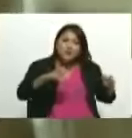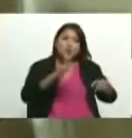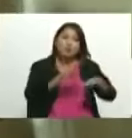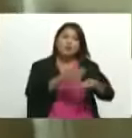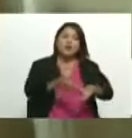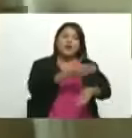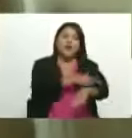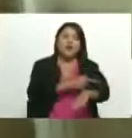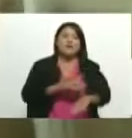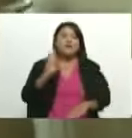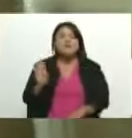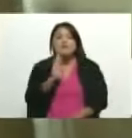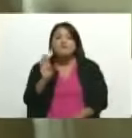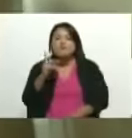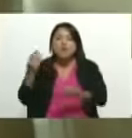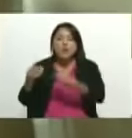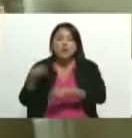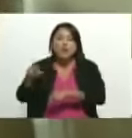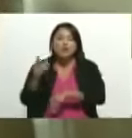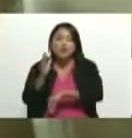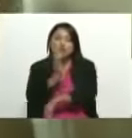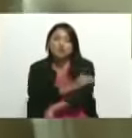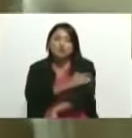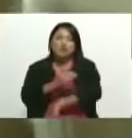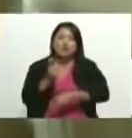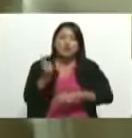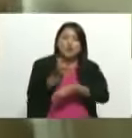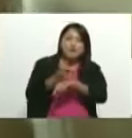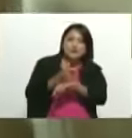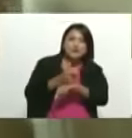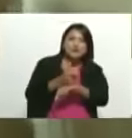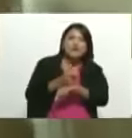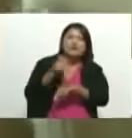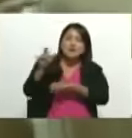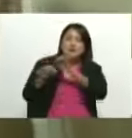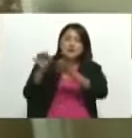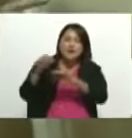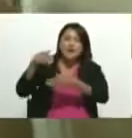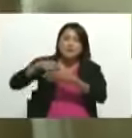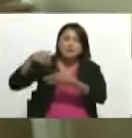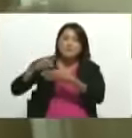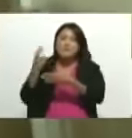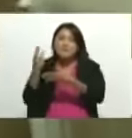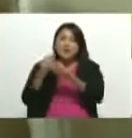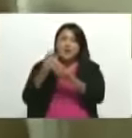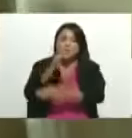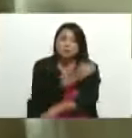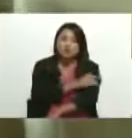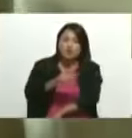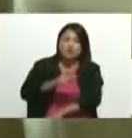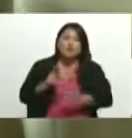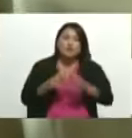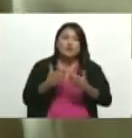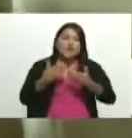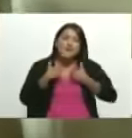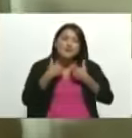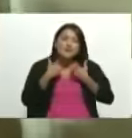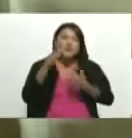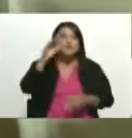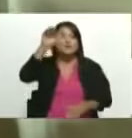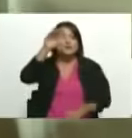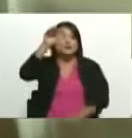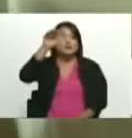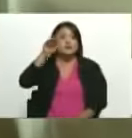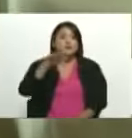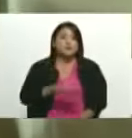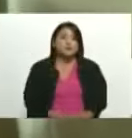en Barbados. Específicamente se hablaba ahí de las primarias como tal y quisiera saber de qué manera puede afectar esto a futuro,